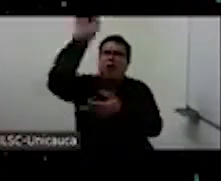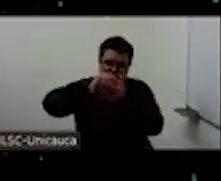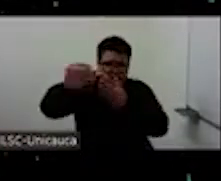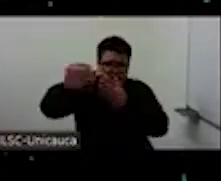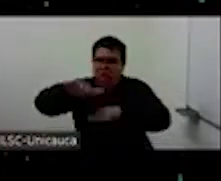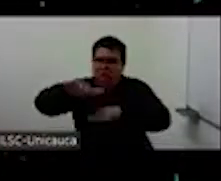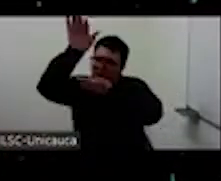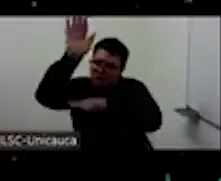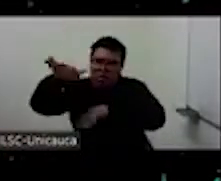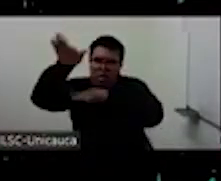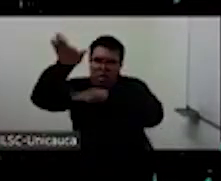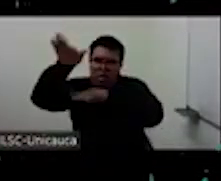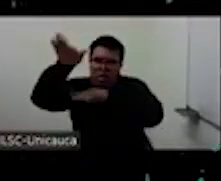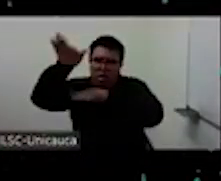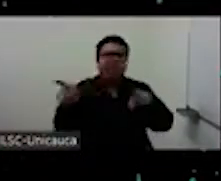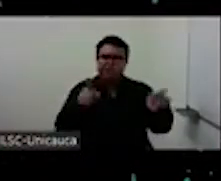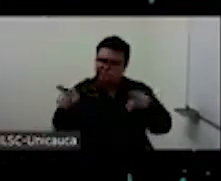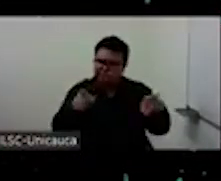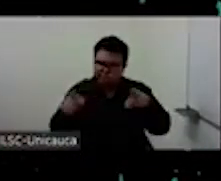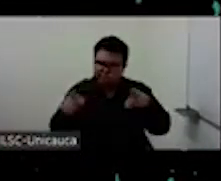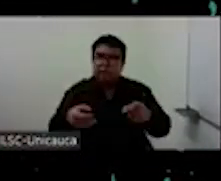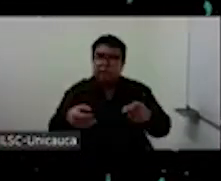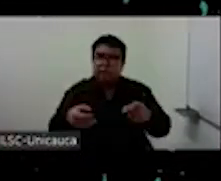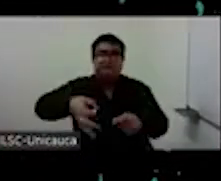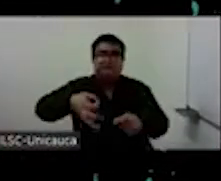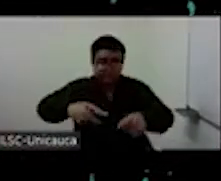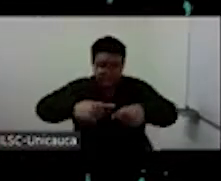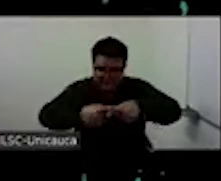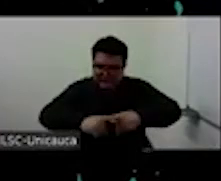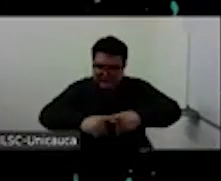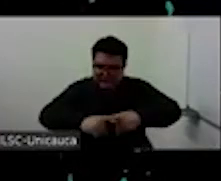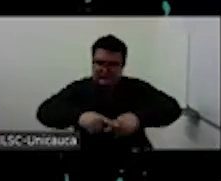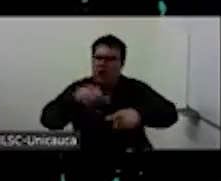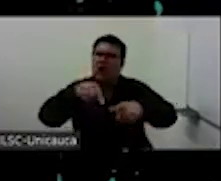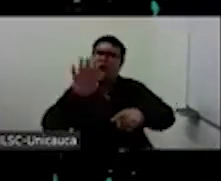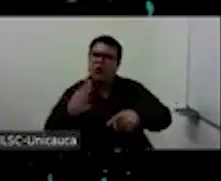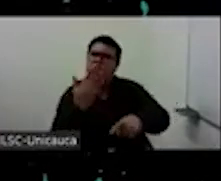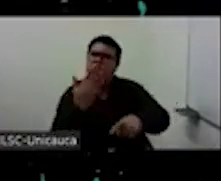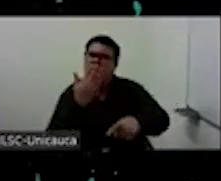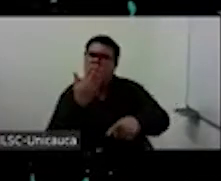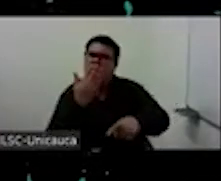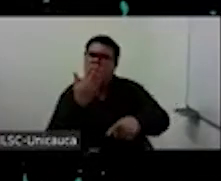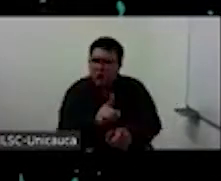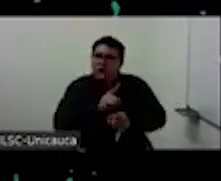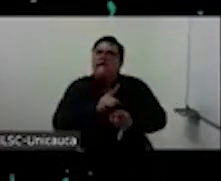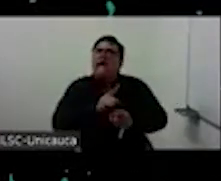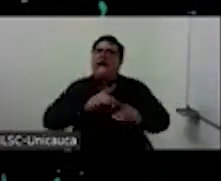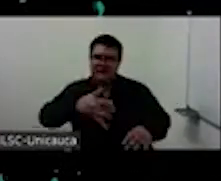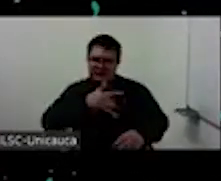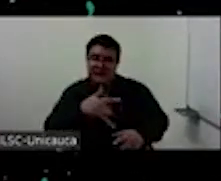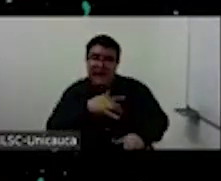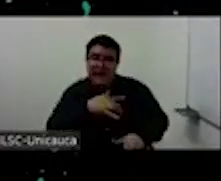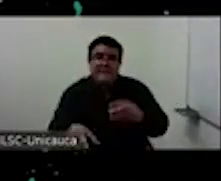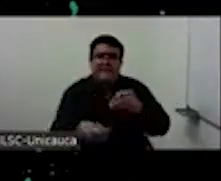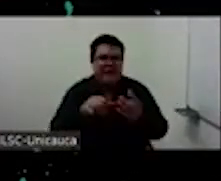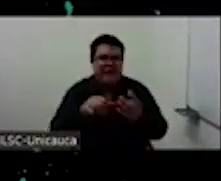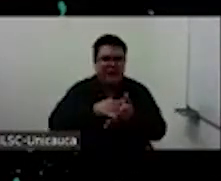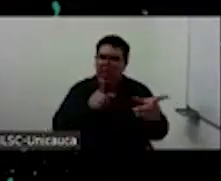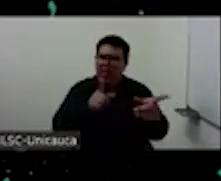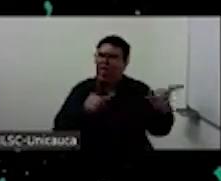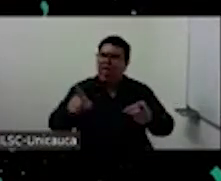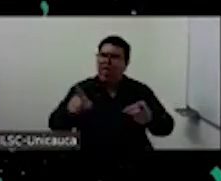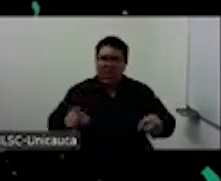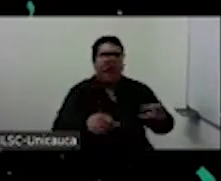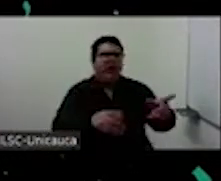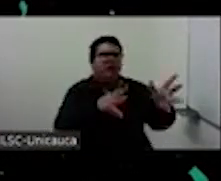que esto está presente en la filosofía indígena, y esta, digamos, imbricación de dimensiones